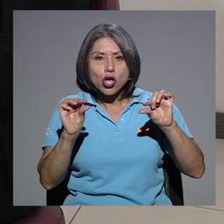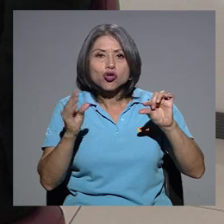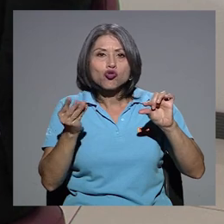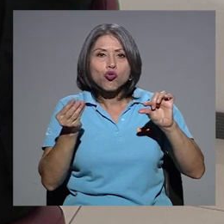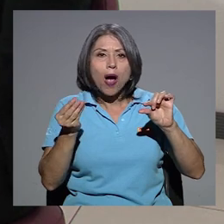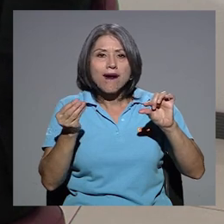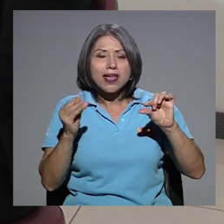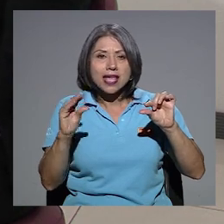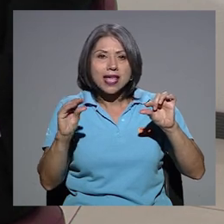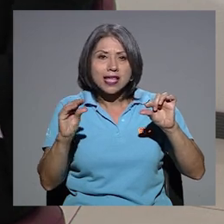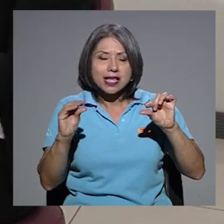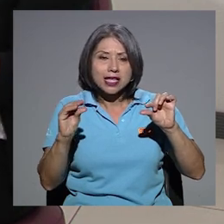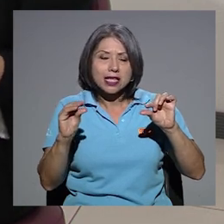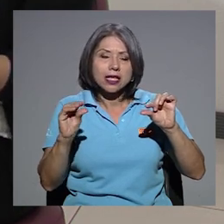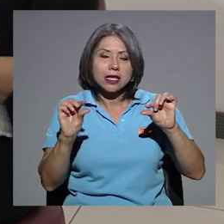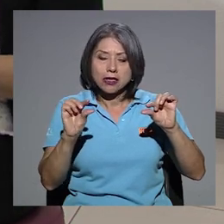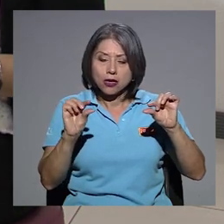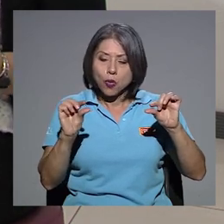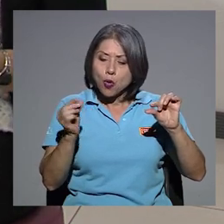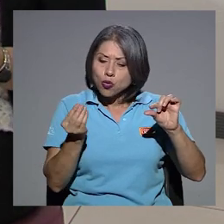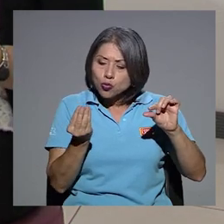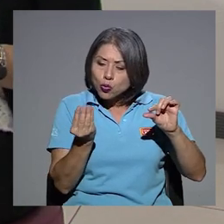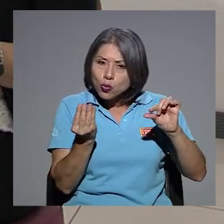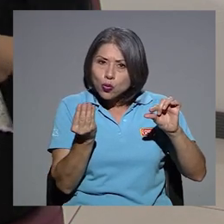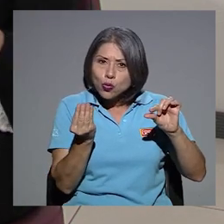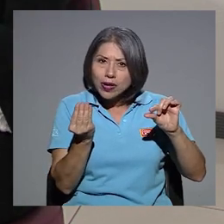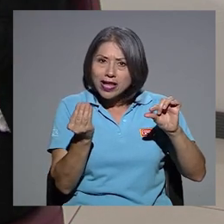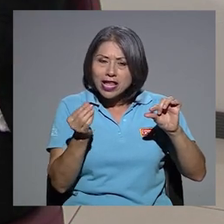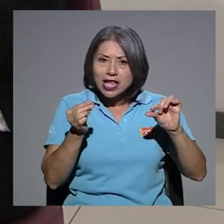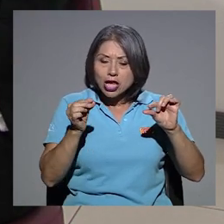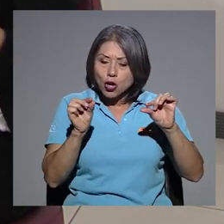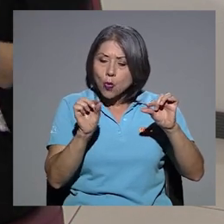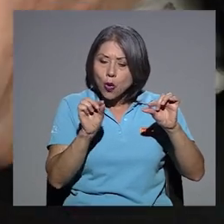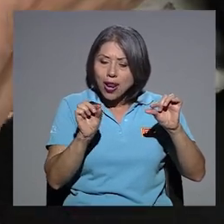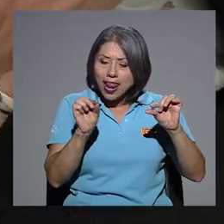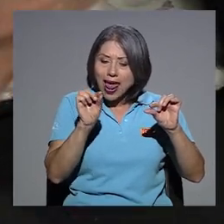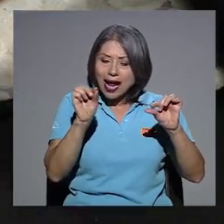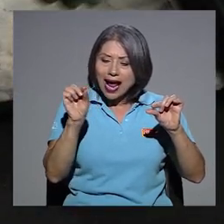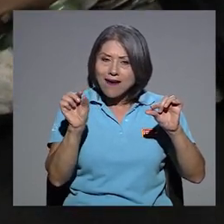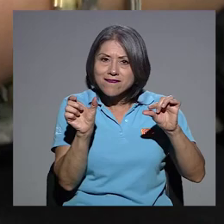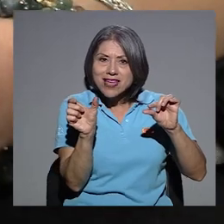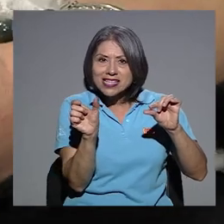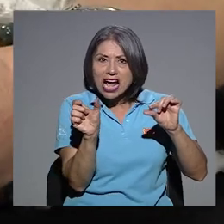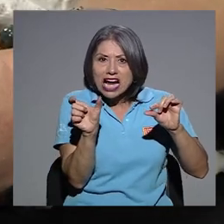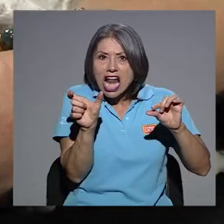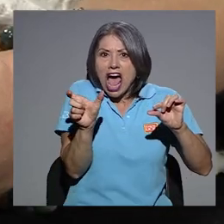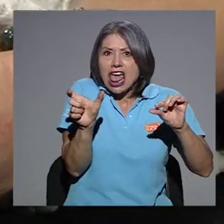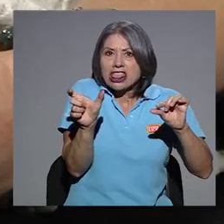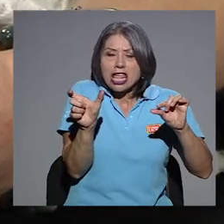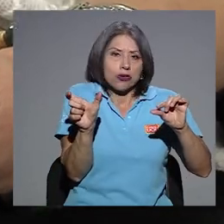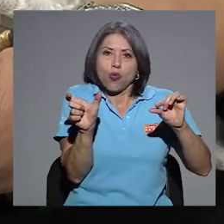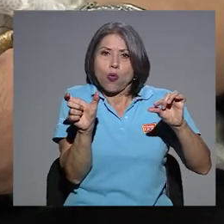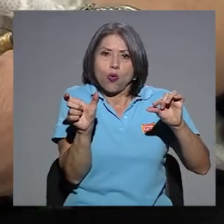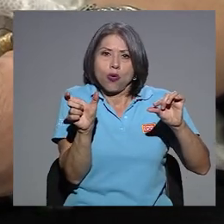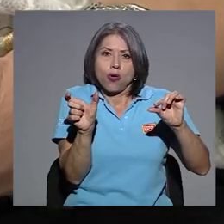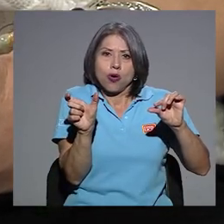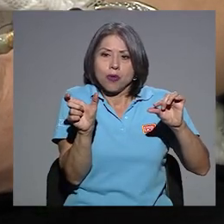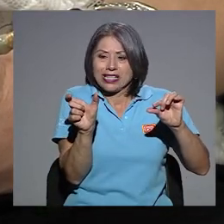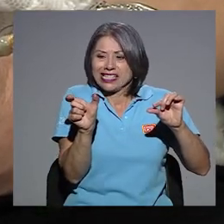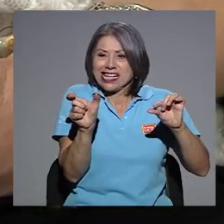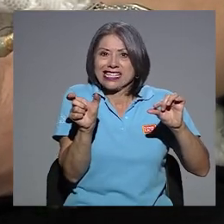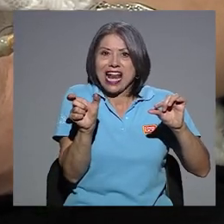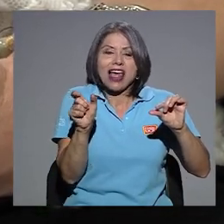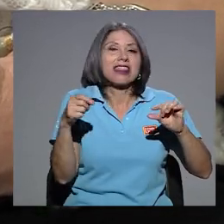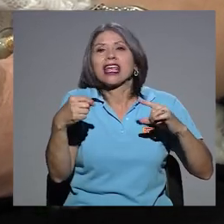un cepillo suave y que no sea de cabeza muy grande. Entre más grande es el cepillo, más difícil es